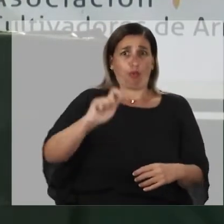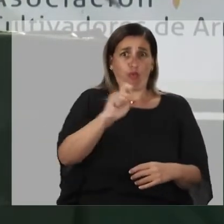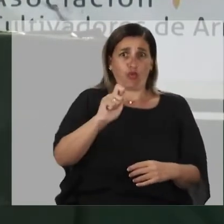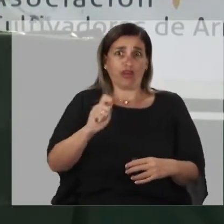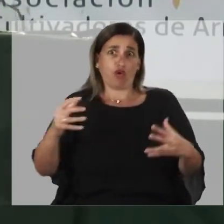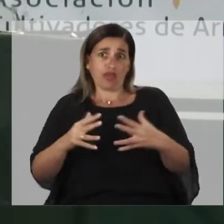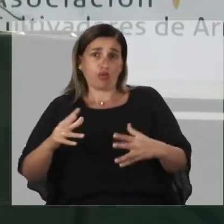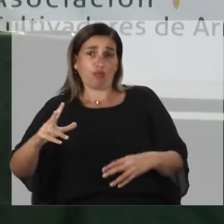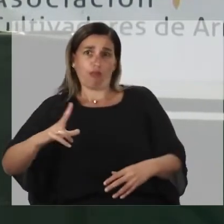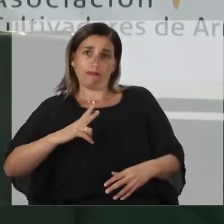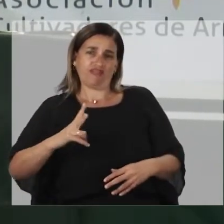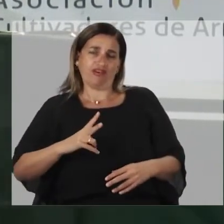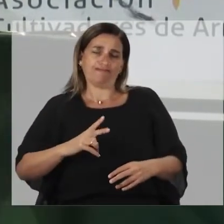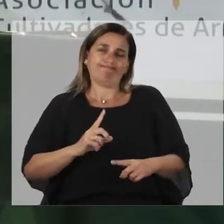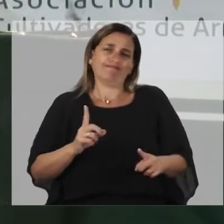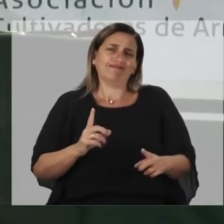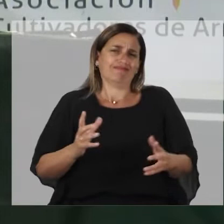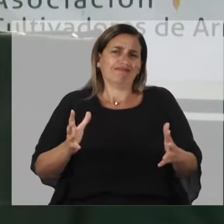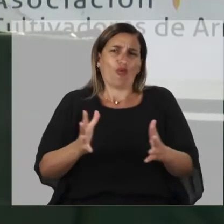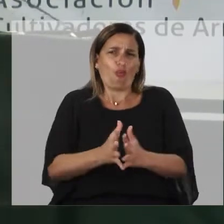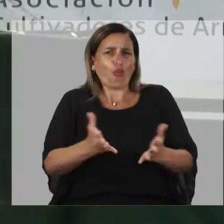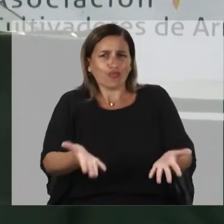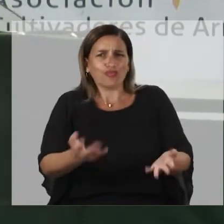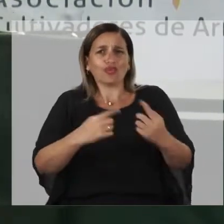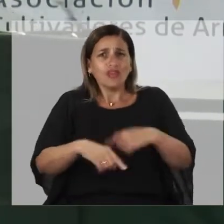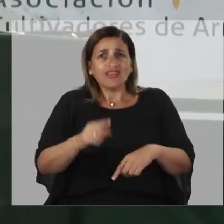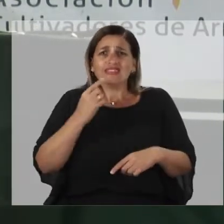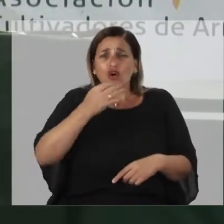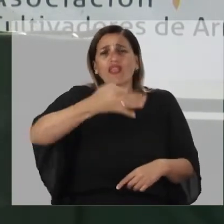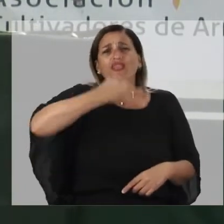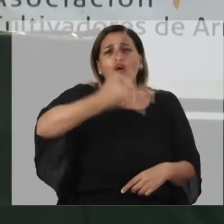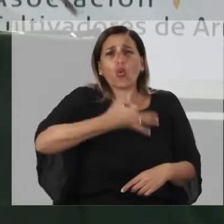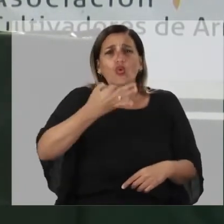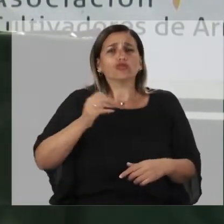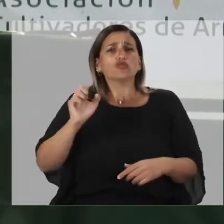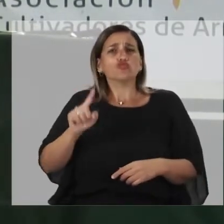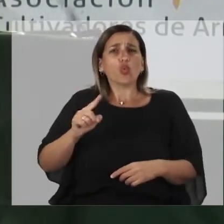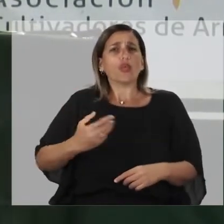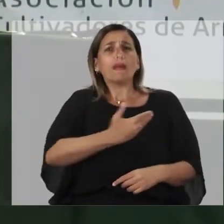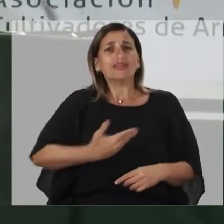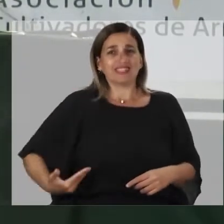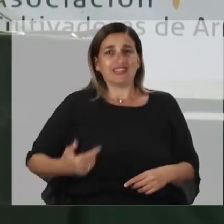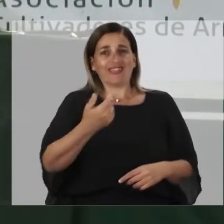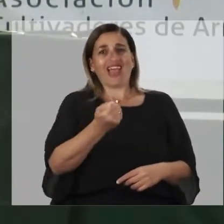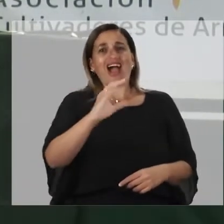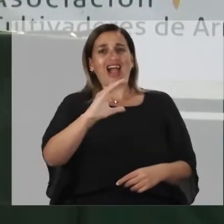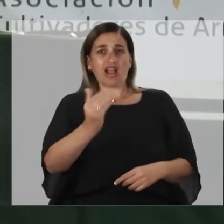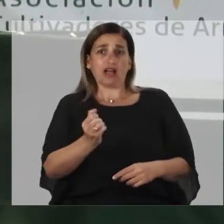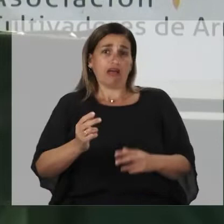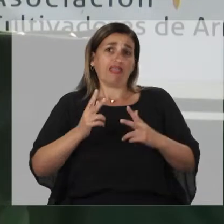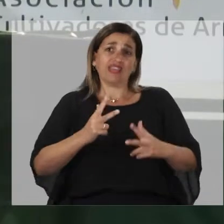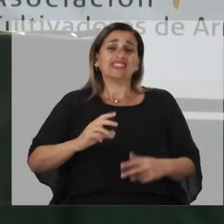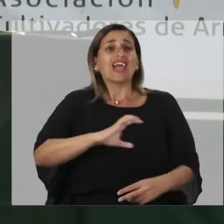privado. En todo el discurso, la columna vertebral del discurso del presidente Laca, que